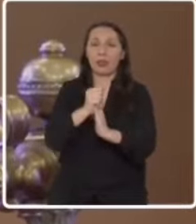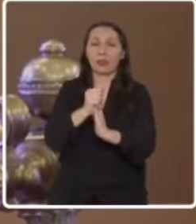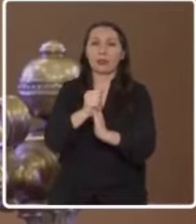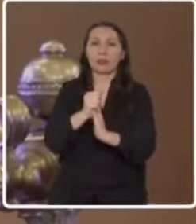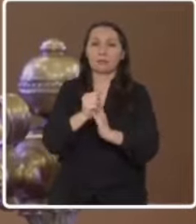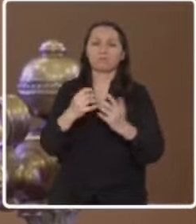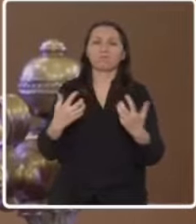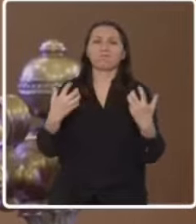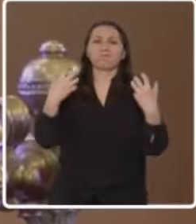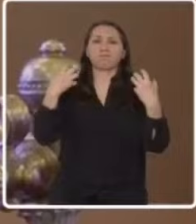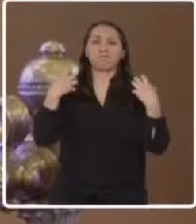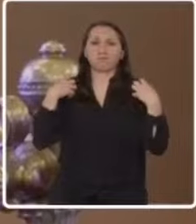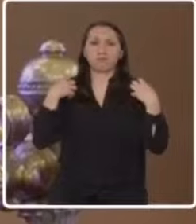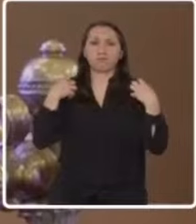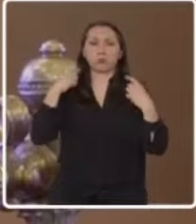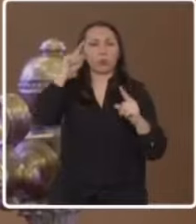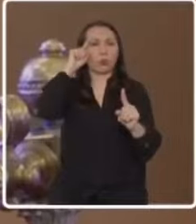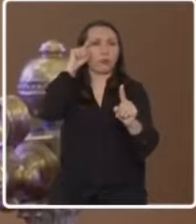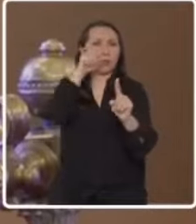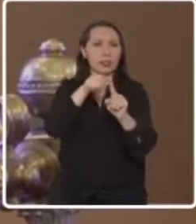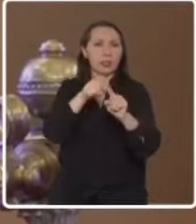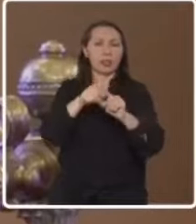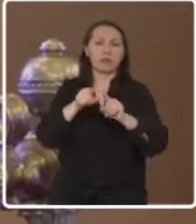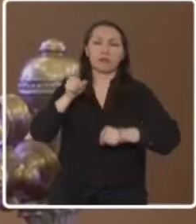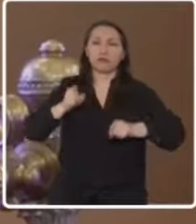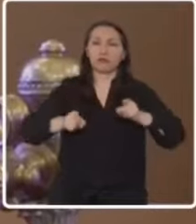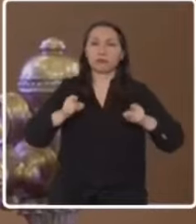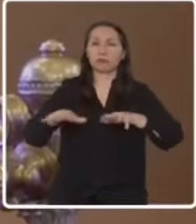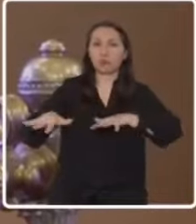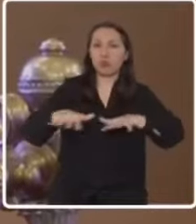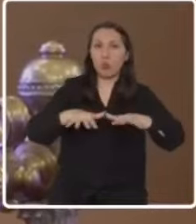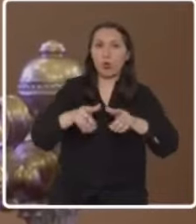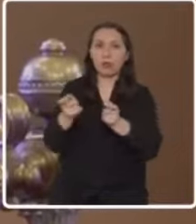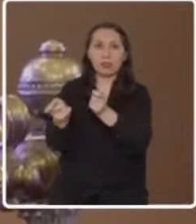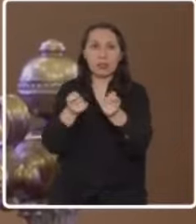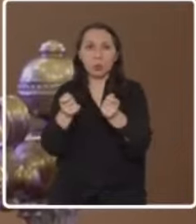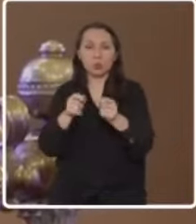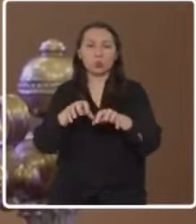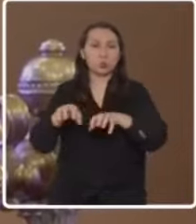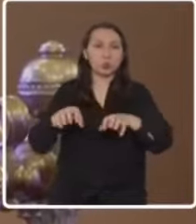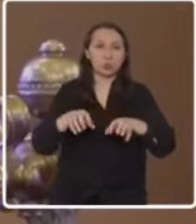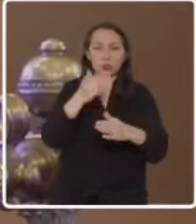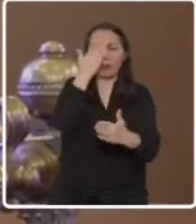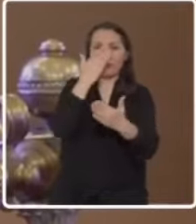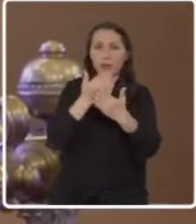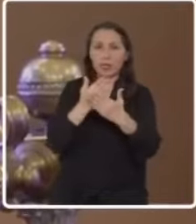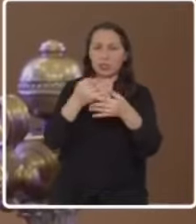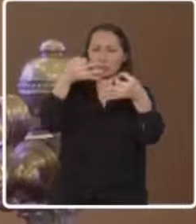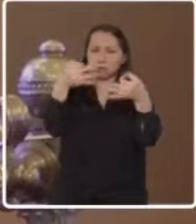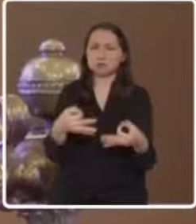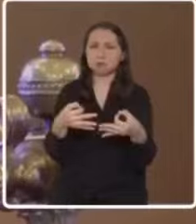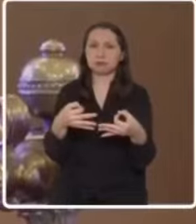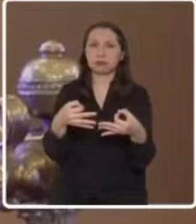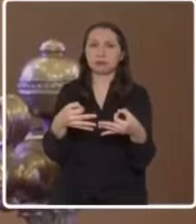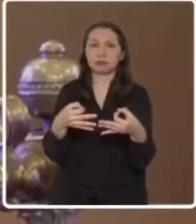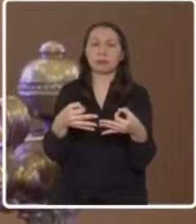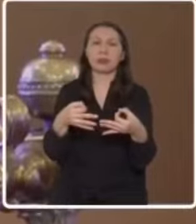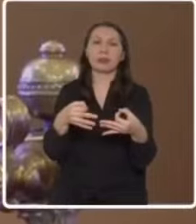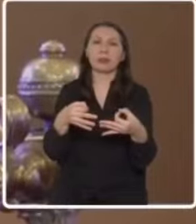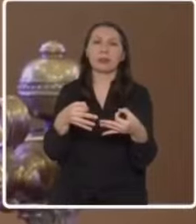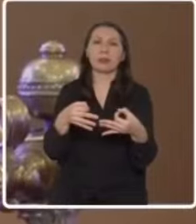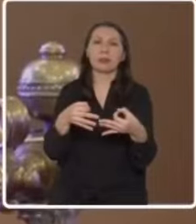que encabeza objetivos, que movilice recursos y enfrente con decisión